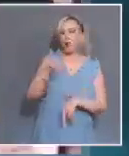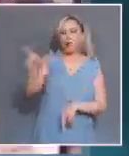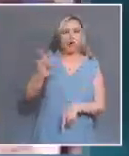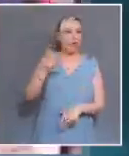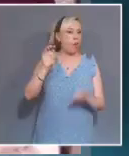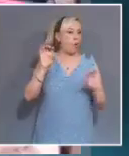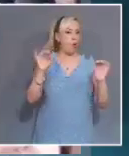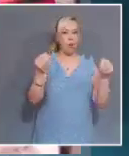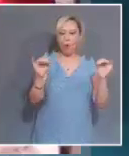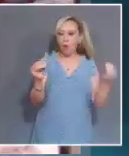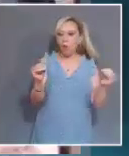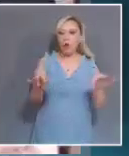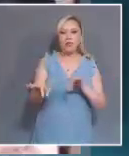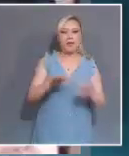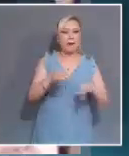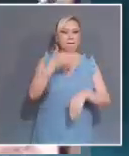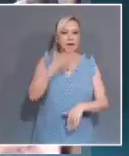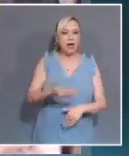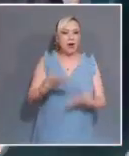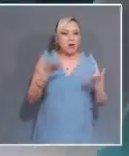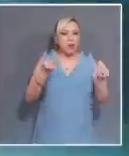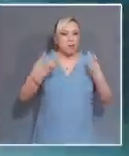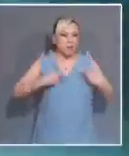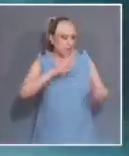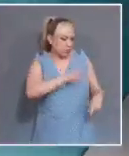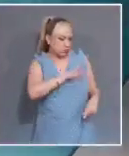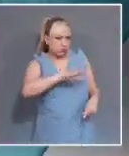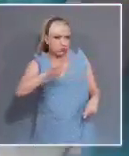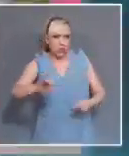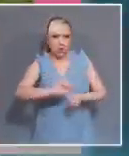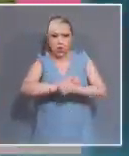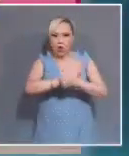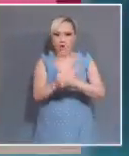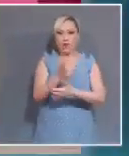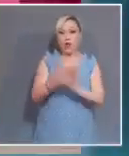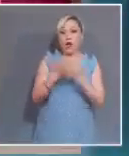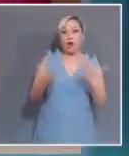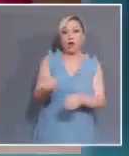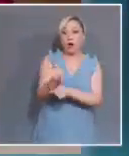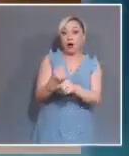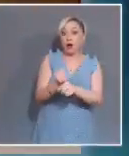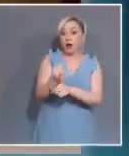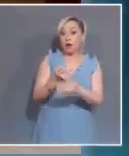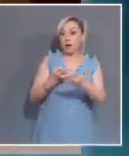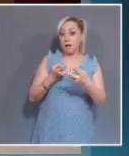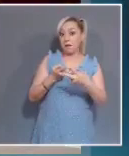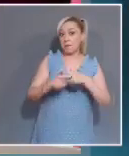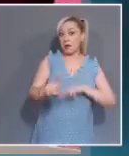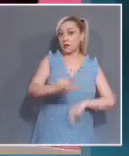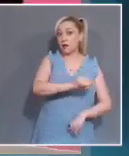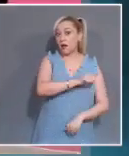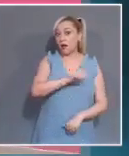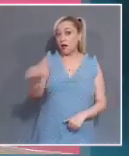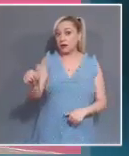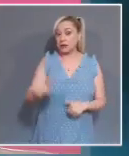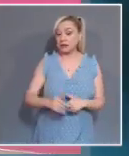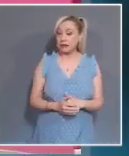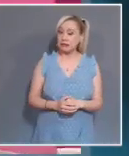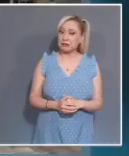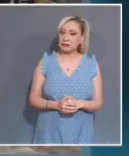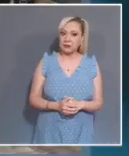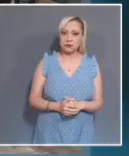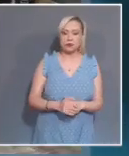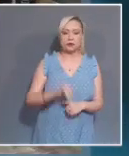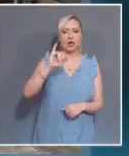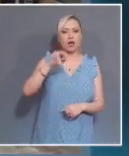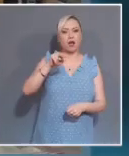muerte de miles de personas a causa del COVID-19. El INE instaló la Comisión Temporal de Presupuesto que se encargará de